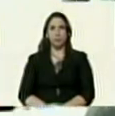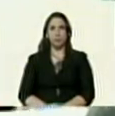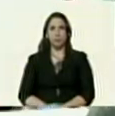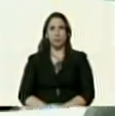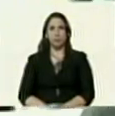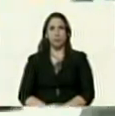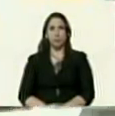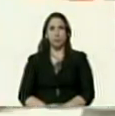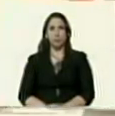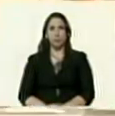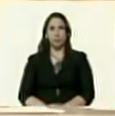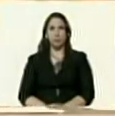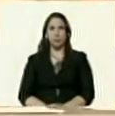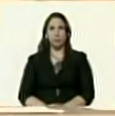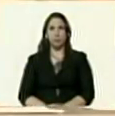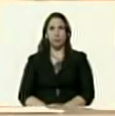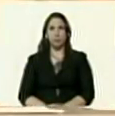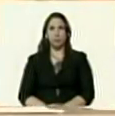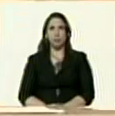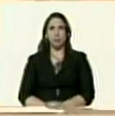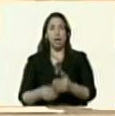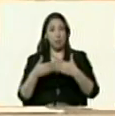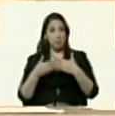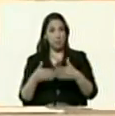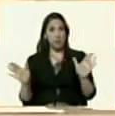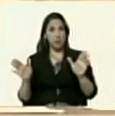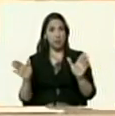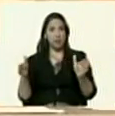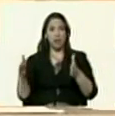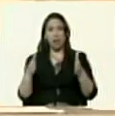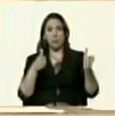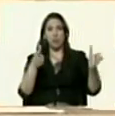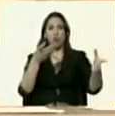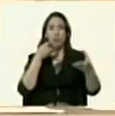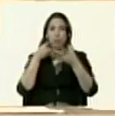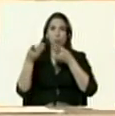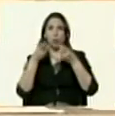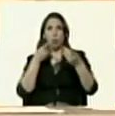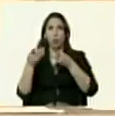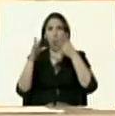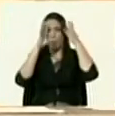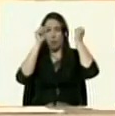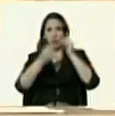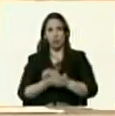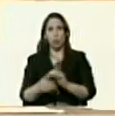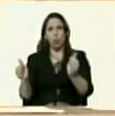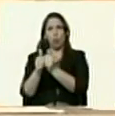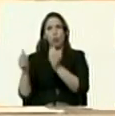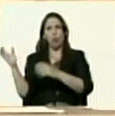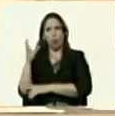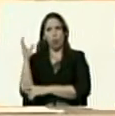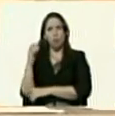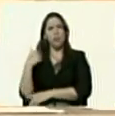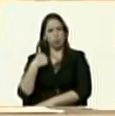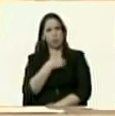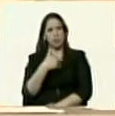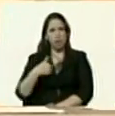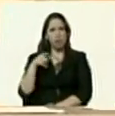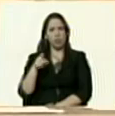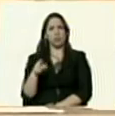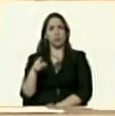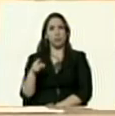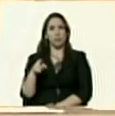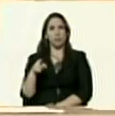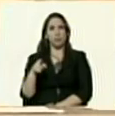lo que pregunta Madeley, ¿puede abrirse un camino diplomático con Colombia? Es lo que quisiera. Si